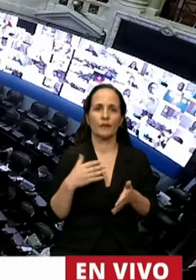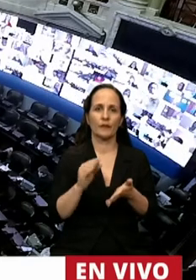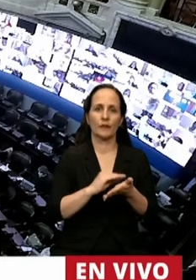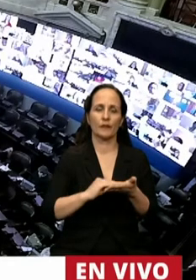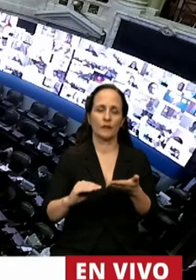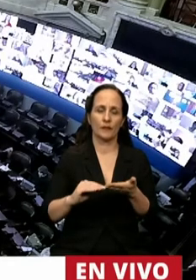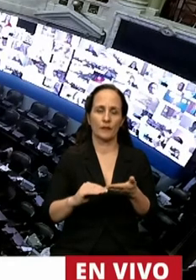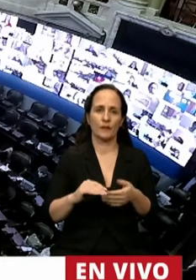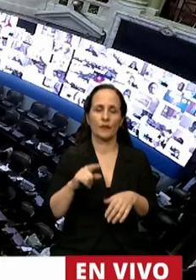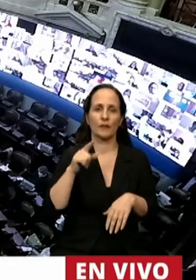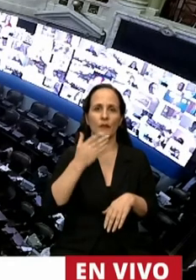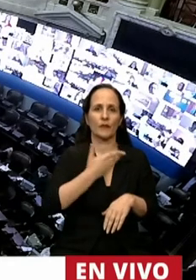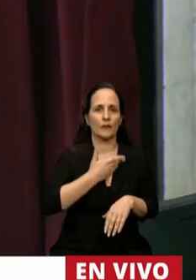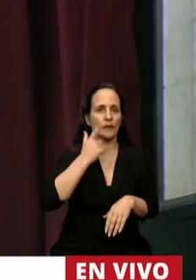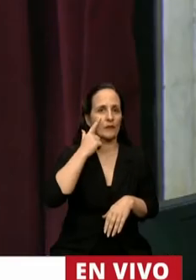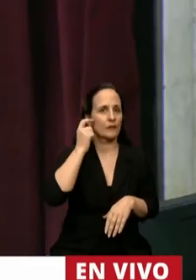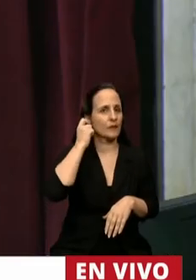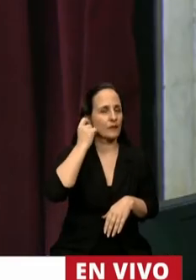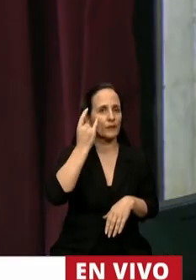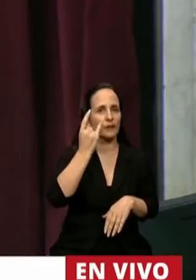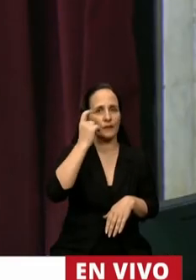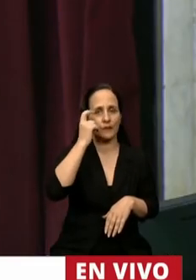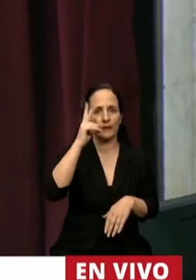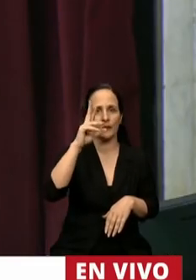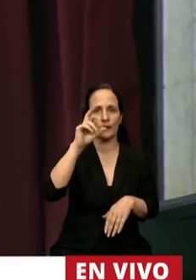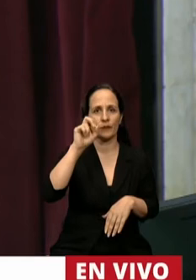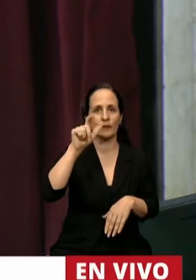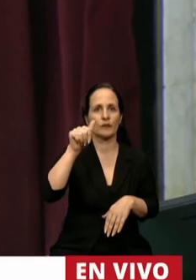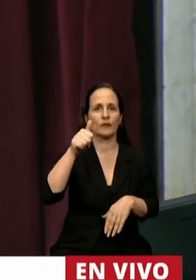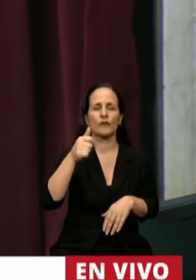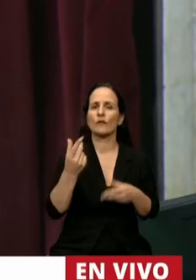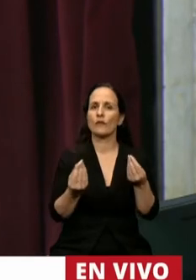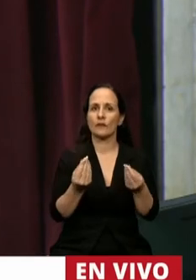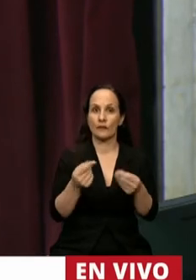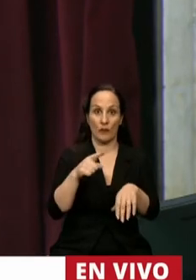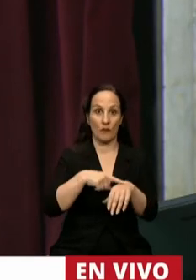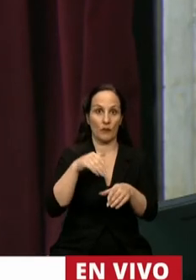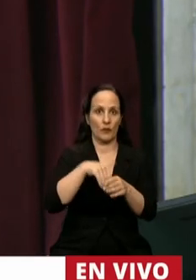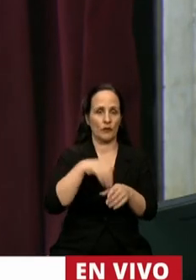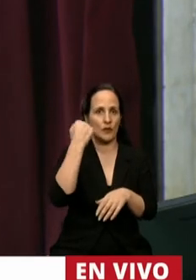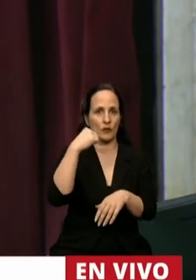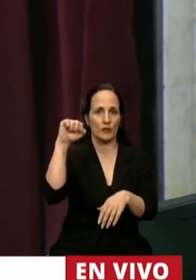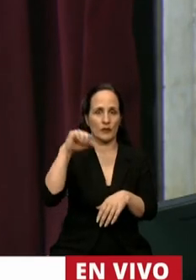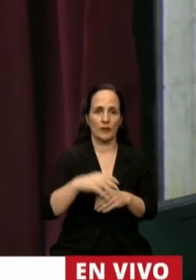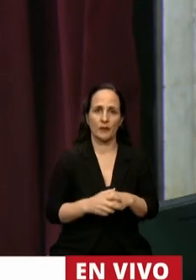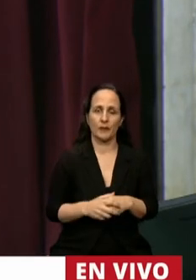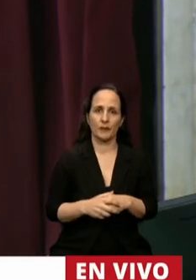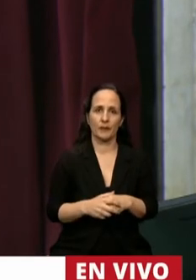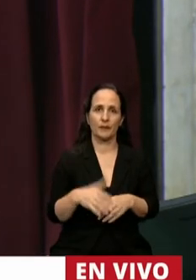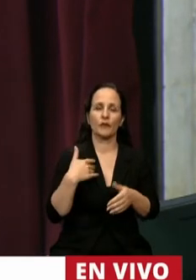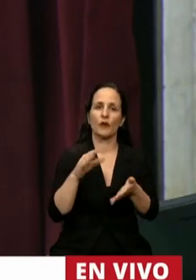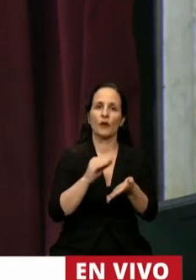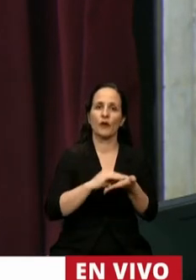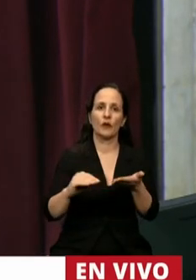Diputada Alcira Figueroa, para indicar el sentido de su voto. Ausente a la hora de votar.